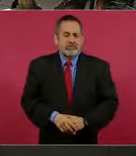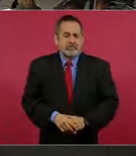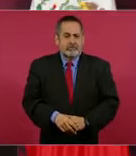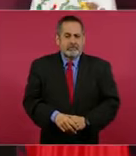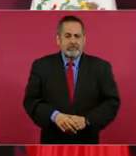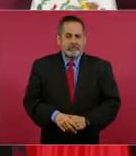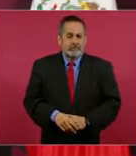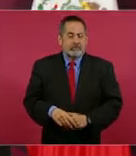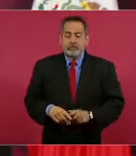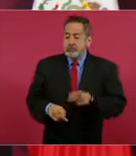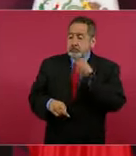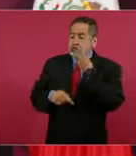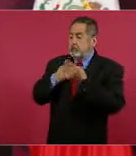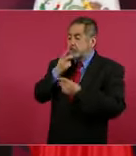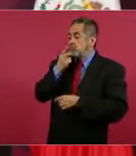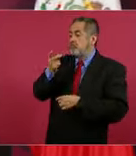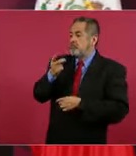Decir una cosa y hacer otra.